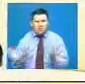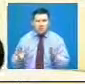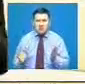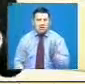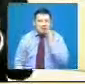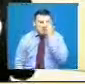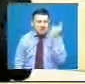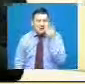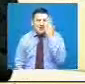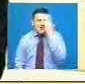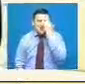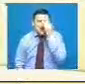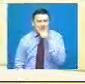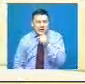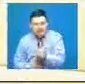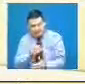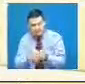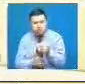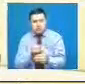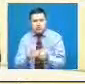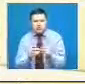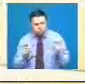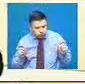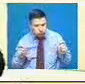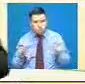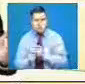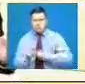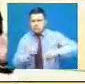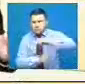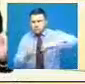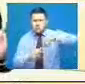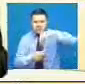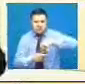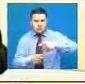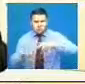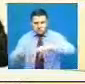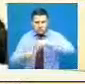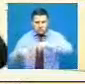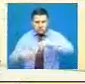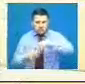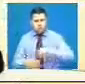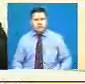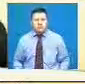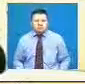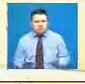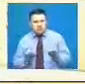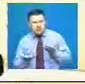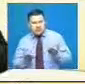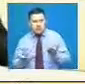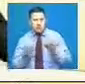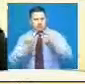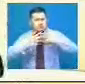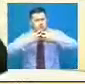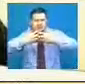porque sabemos que ese proceso de transformación productiva, que la agricultura, los servicios, la